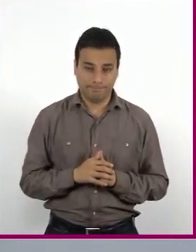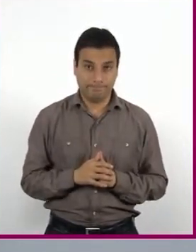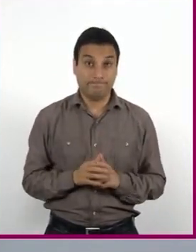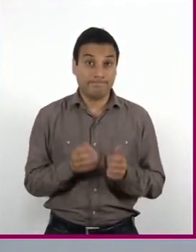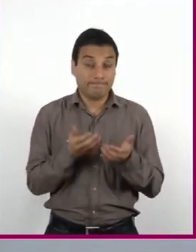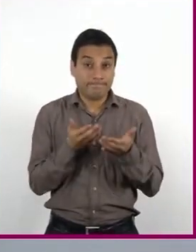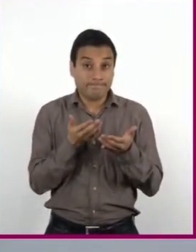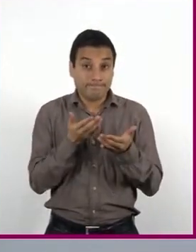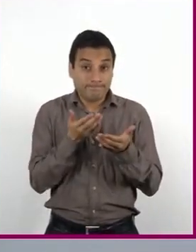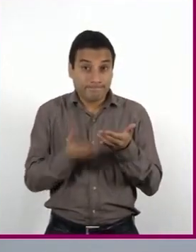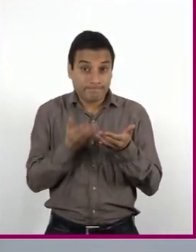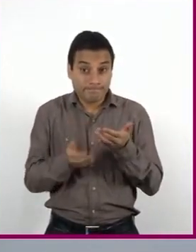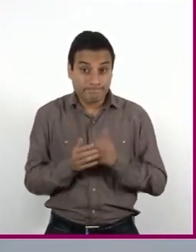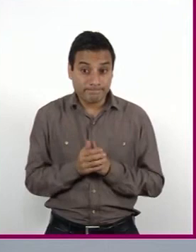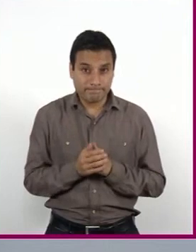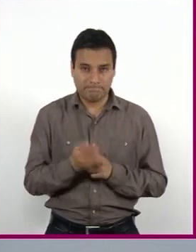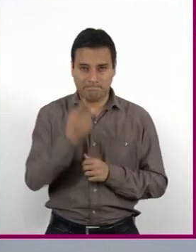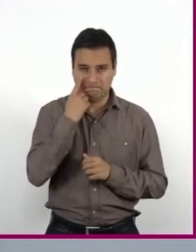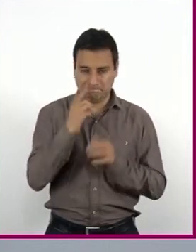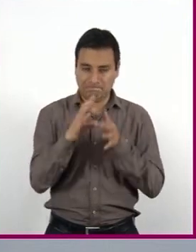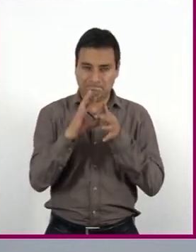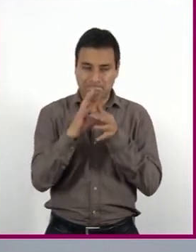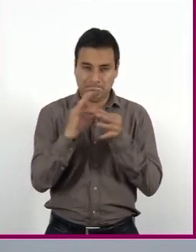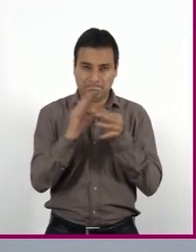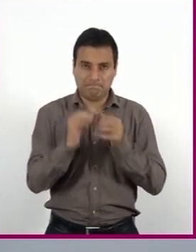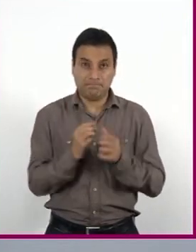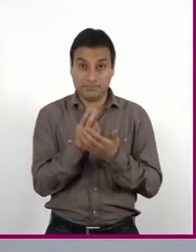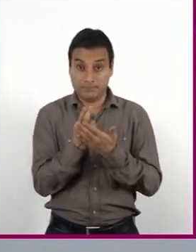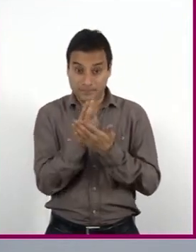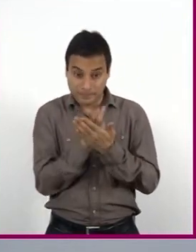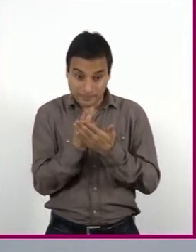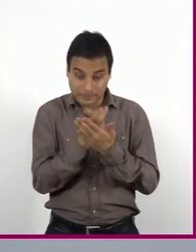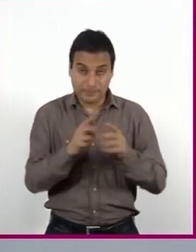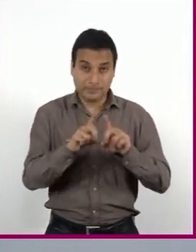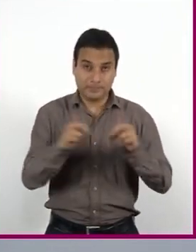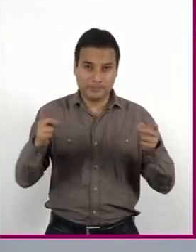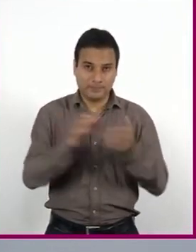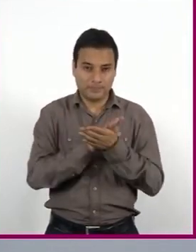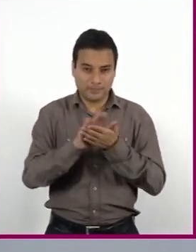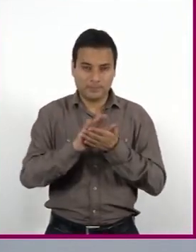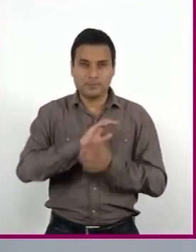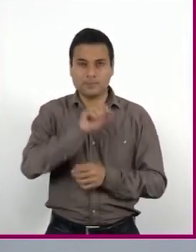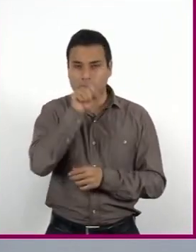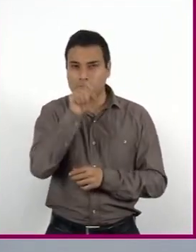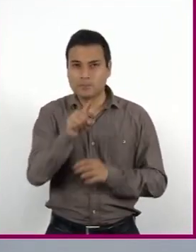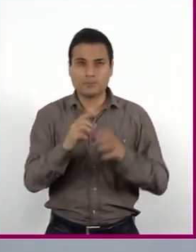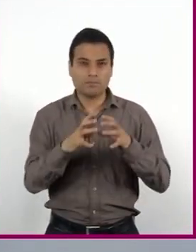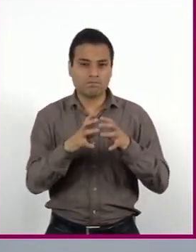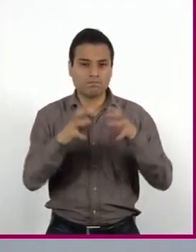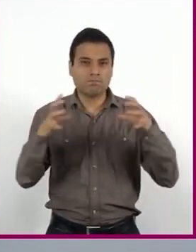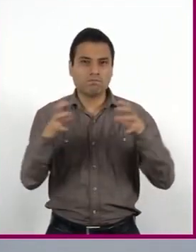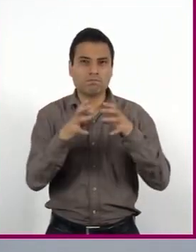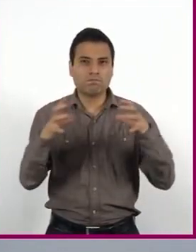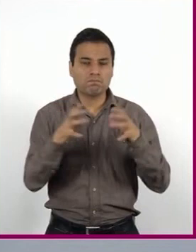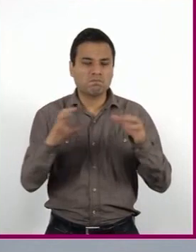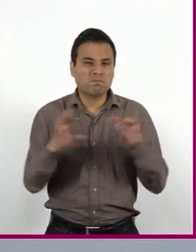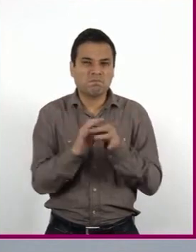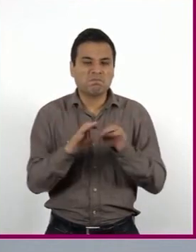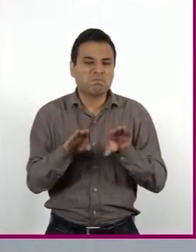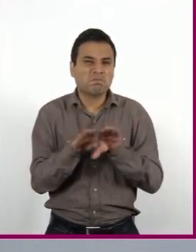Ahora, estudiaremos la relación entre un desarrollo plano y el volumen del cuerpo geométrico que se construye con